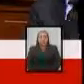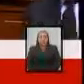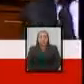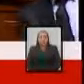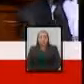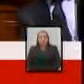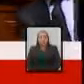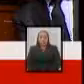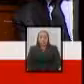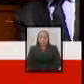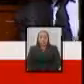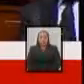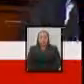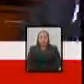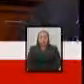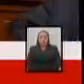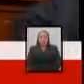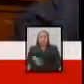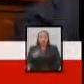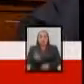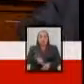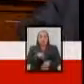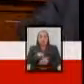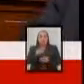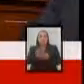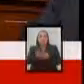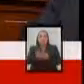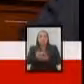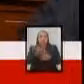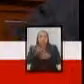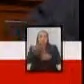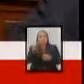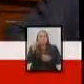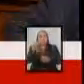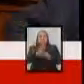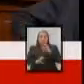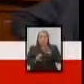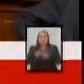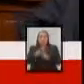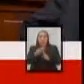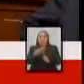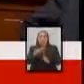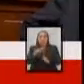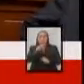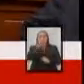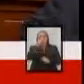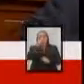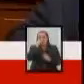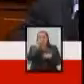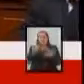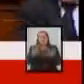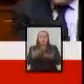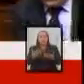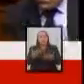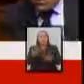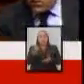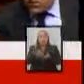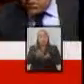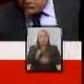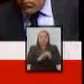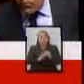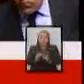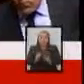largo análisis de propuestas en base a criterios científicos técnicos, se pueda